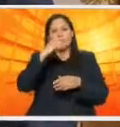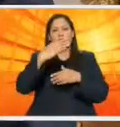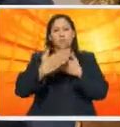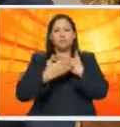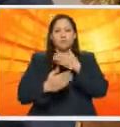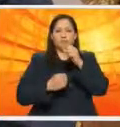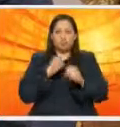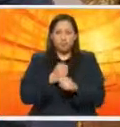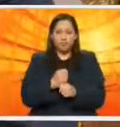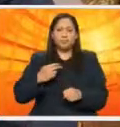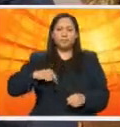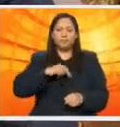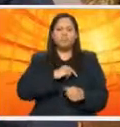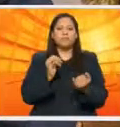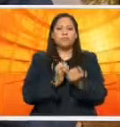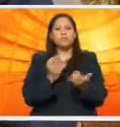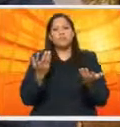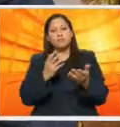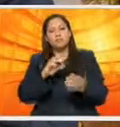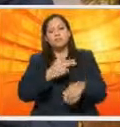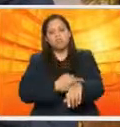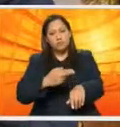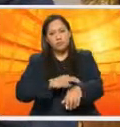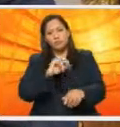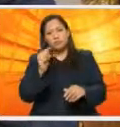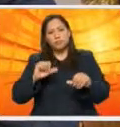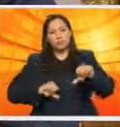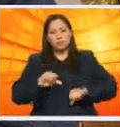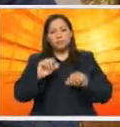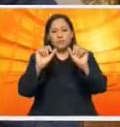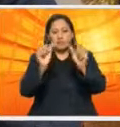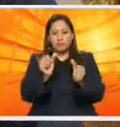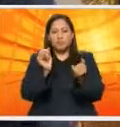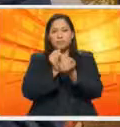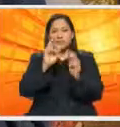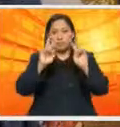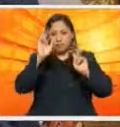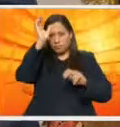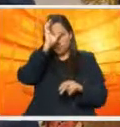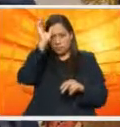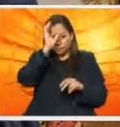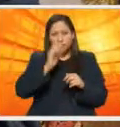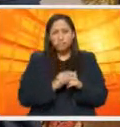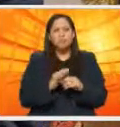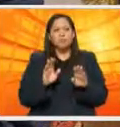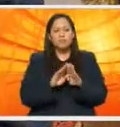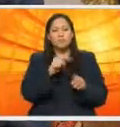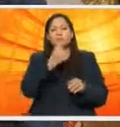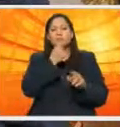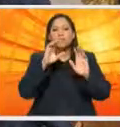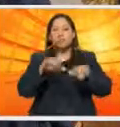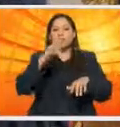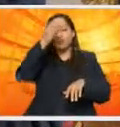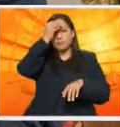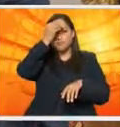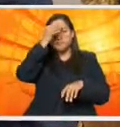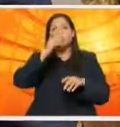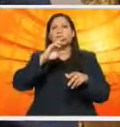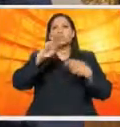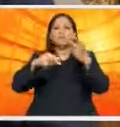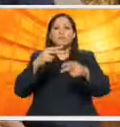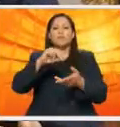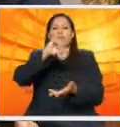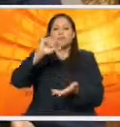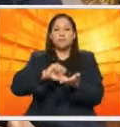¿no? También hemos hecho algunas otras actividades artísticas y culturales de inserción de los niños y las niñas que vayan a